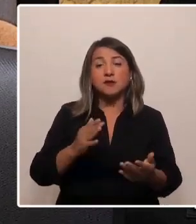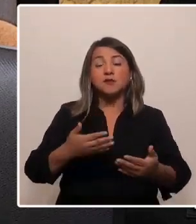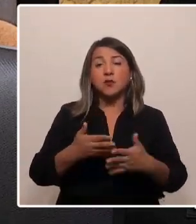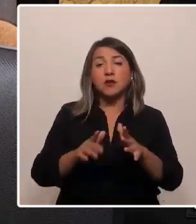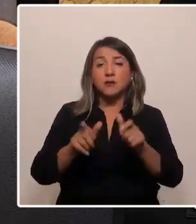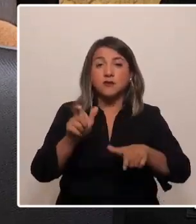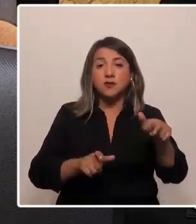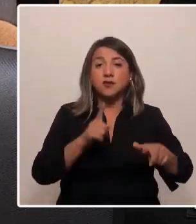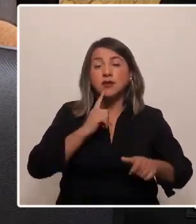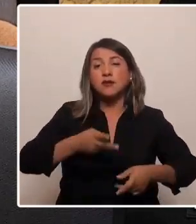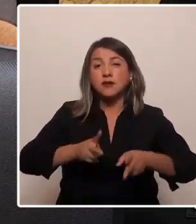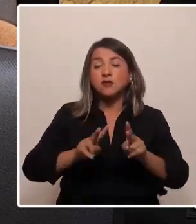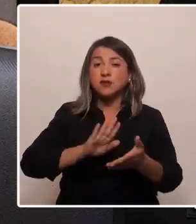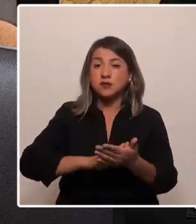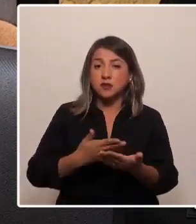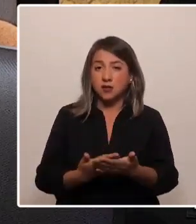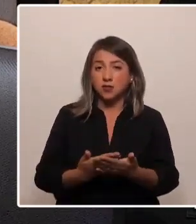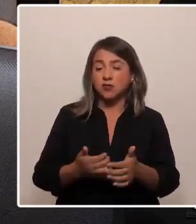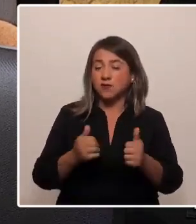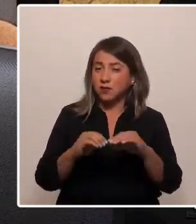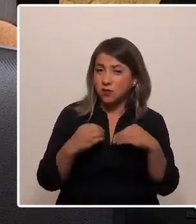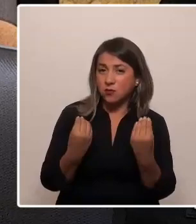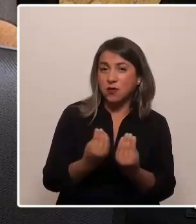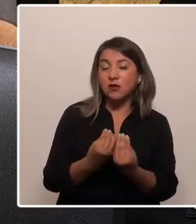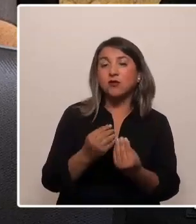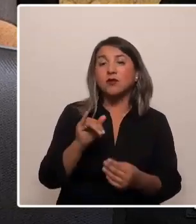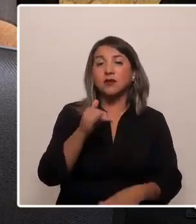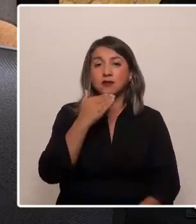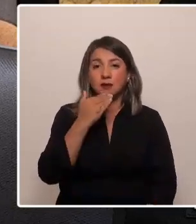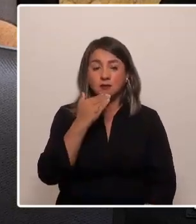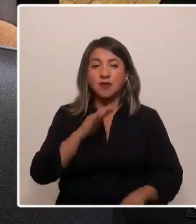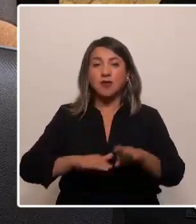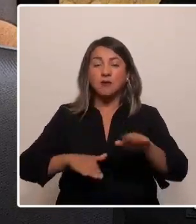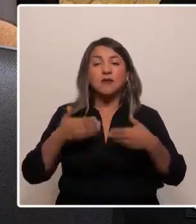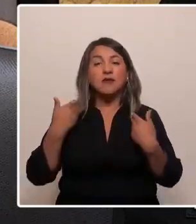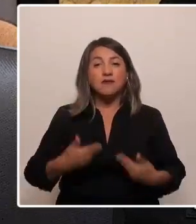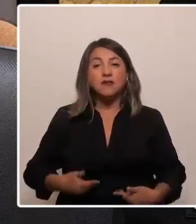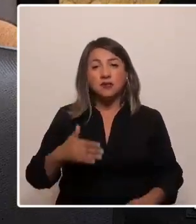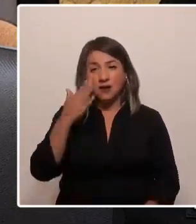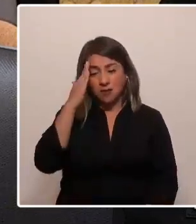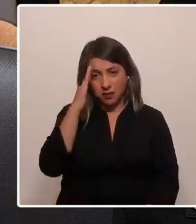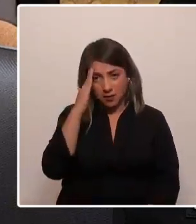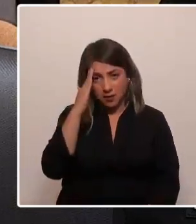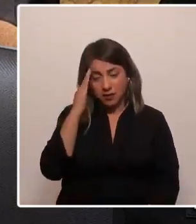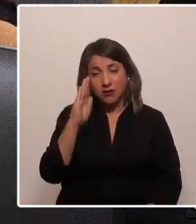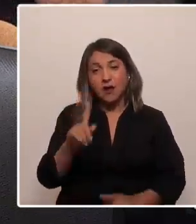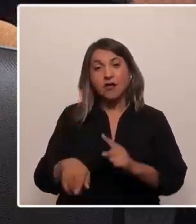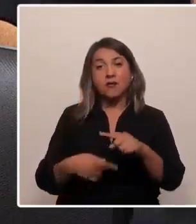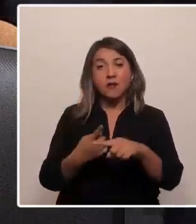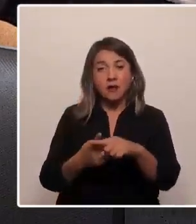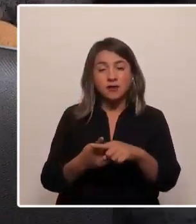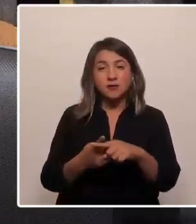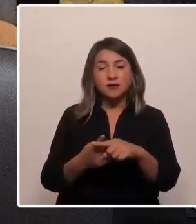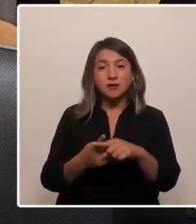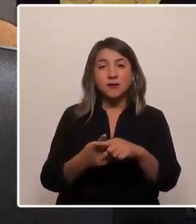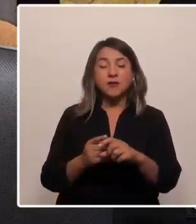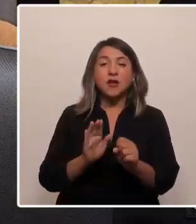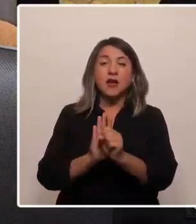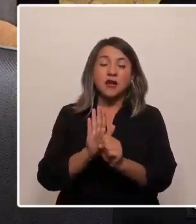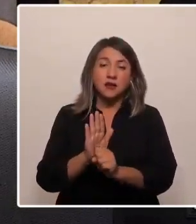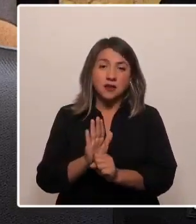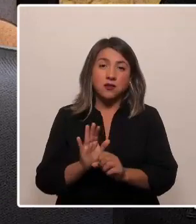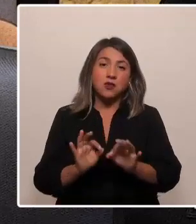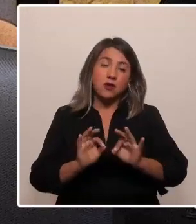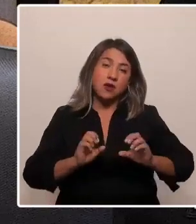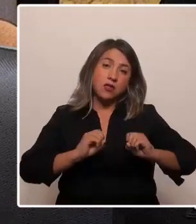el derecho a la salud y bienestar integral, incluyendo su dimensión física y mental. Además, sobre los artículos sobre